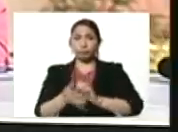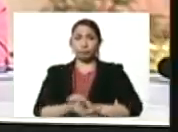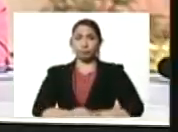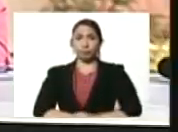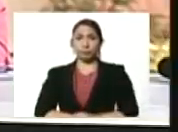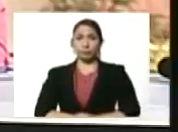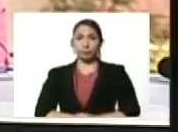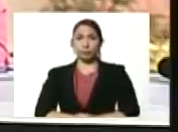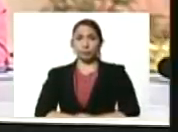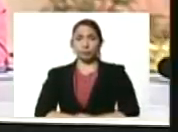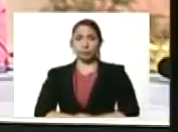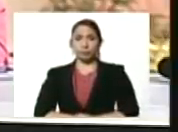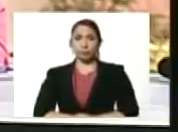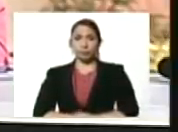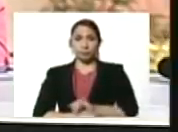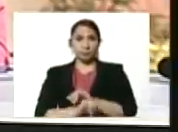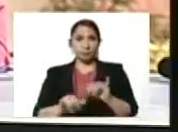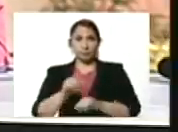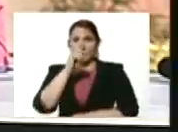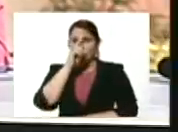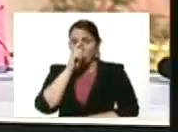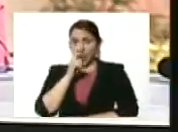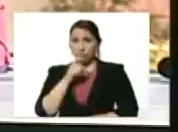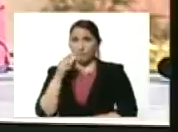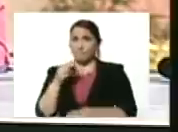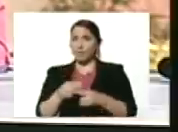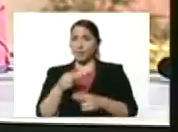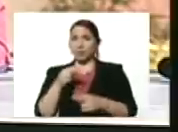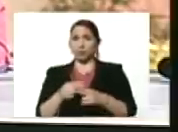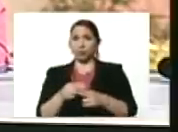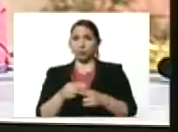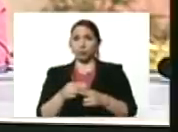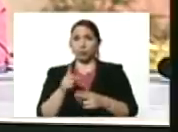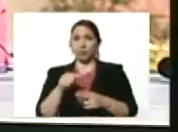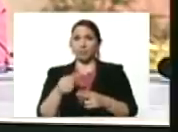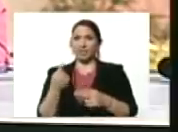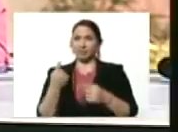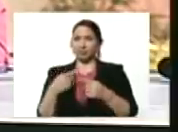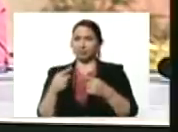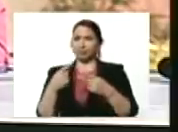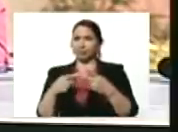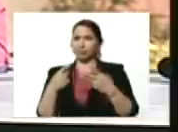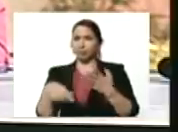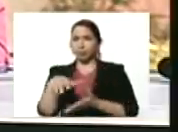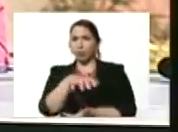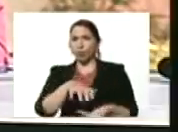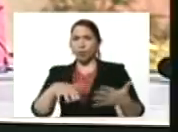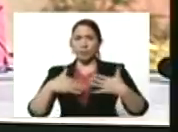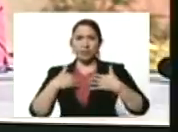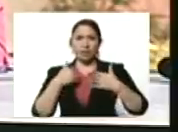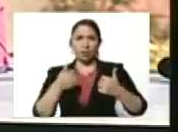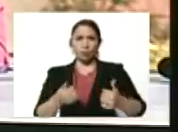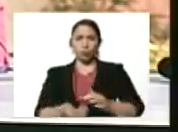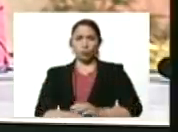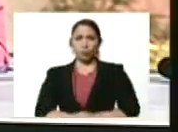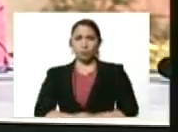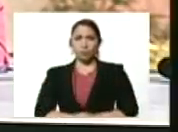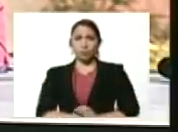Ya a su edad era muy peligroso y además tenía otras situaciones de salud que él se estaba